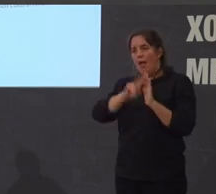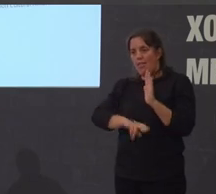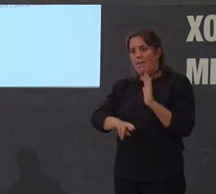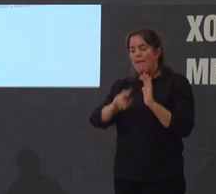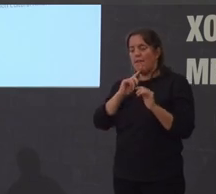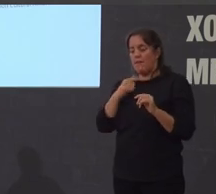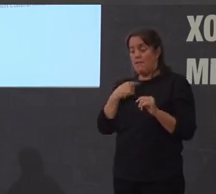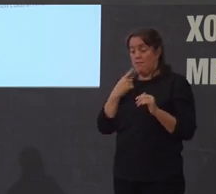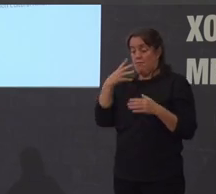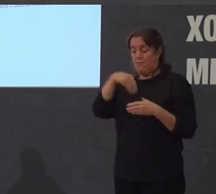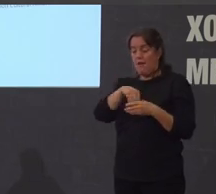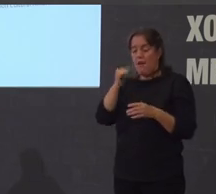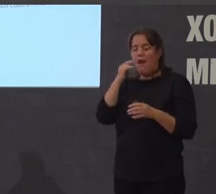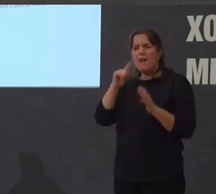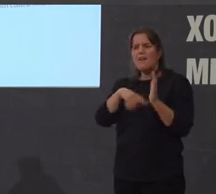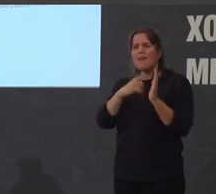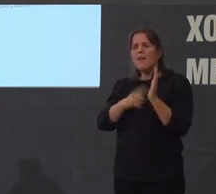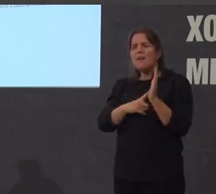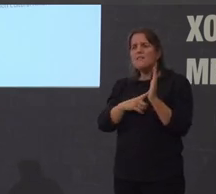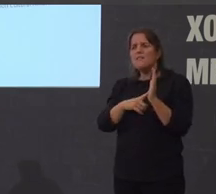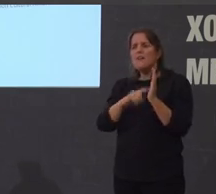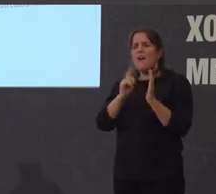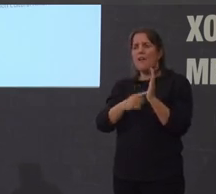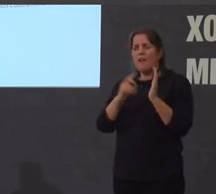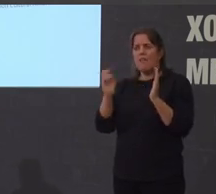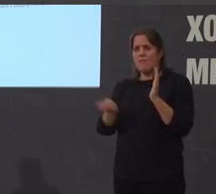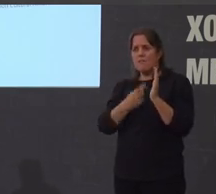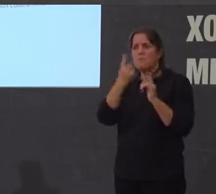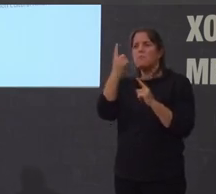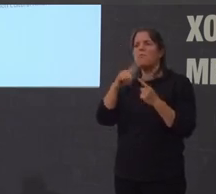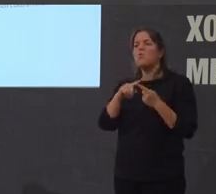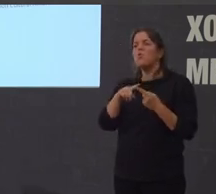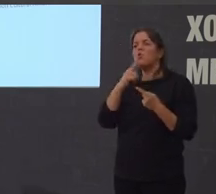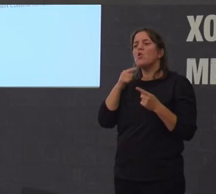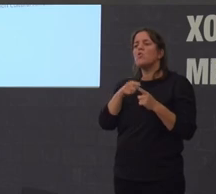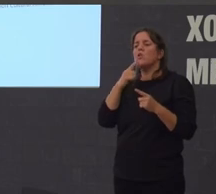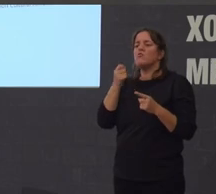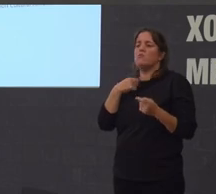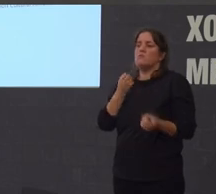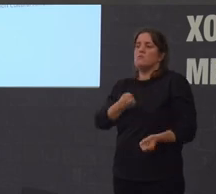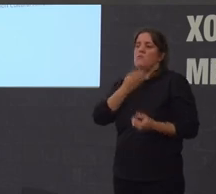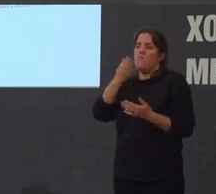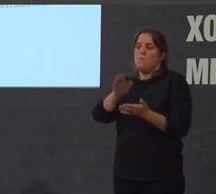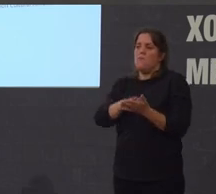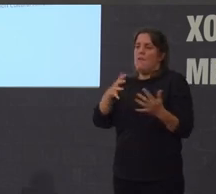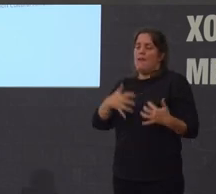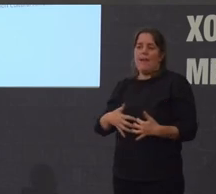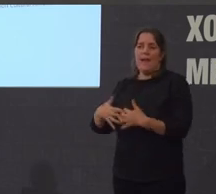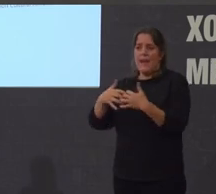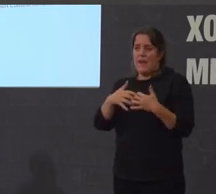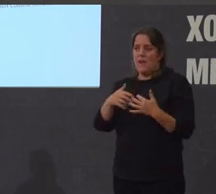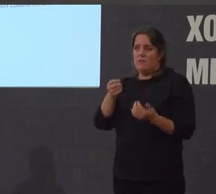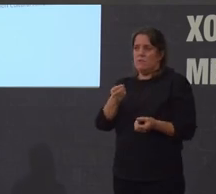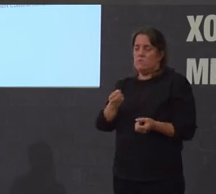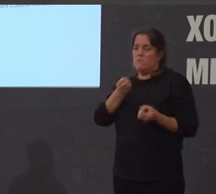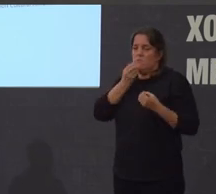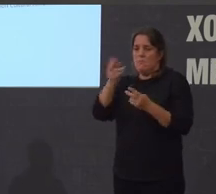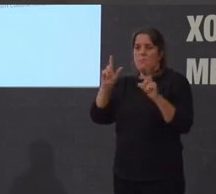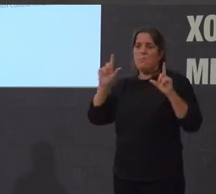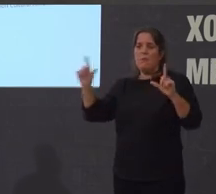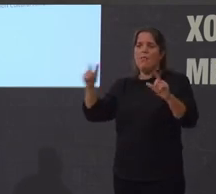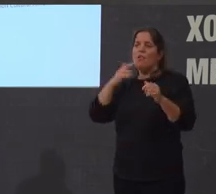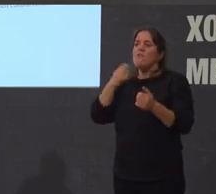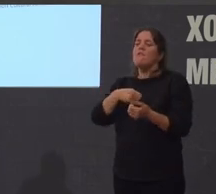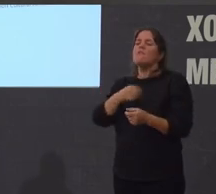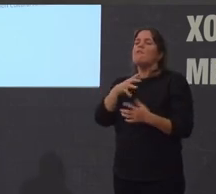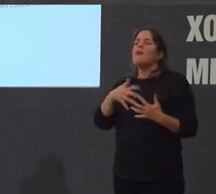leyes que primero se utilizan son en primer lugar los bandos de guerra cuando es de guerra sirven para para facer incautación sean lo